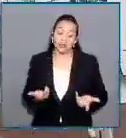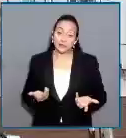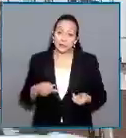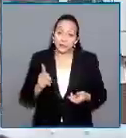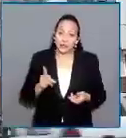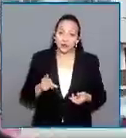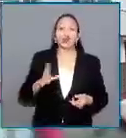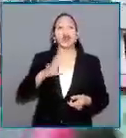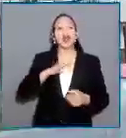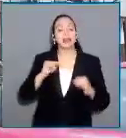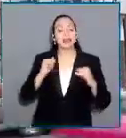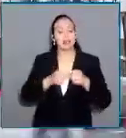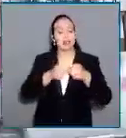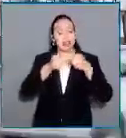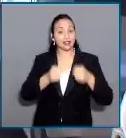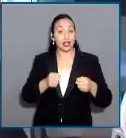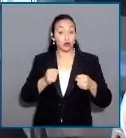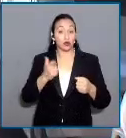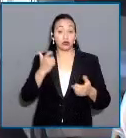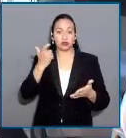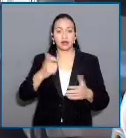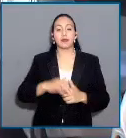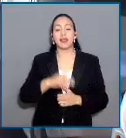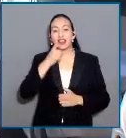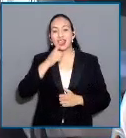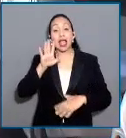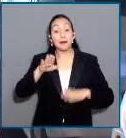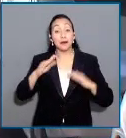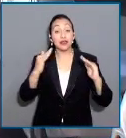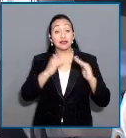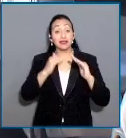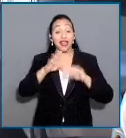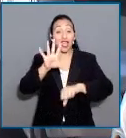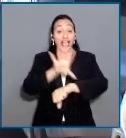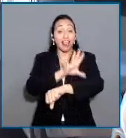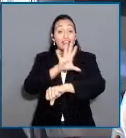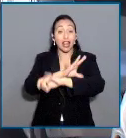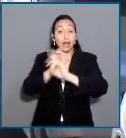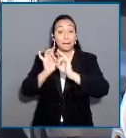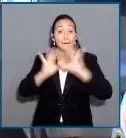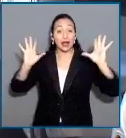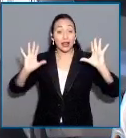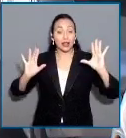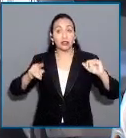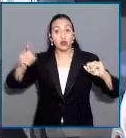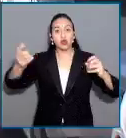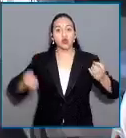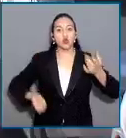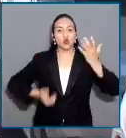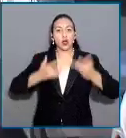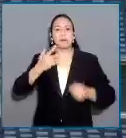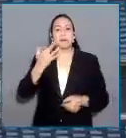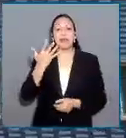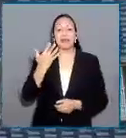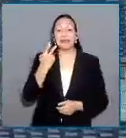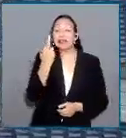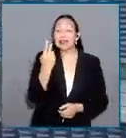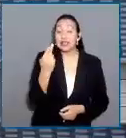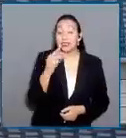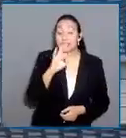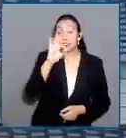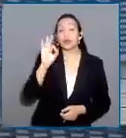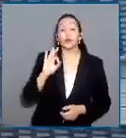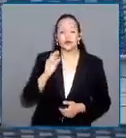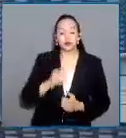al destacar que los cortocircuitos son la principal causa de incidentes, con 25% del total. La